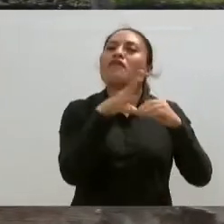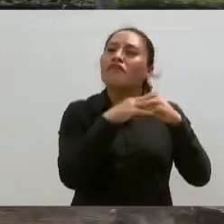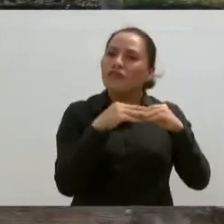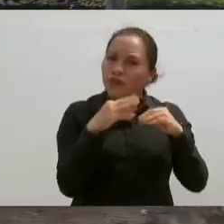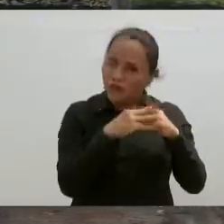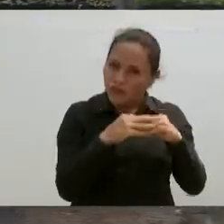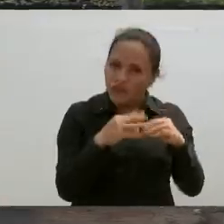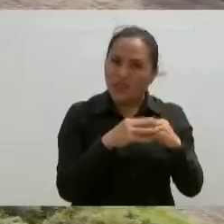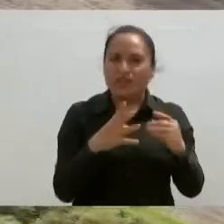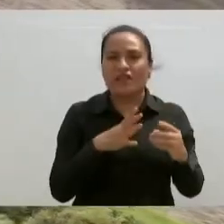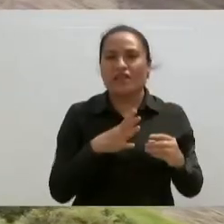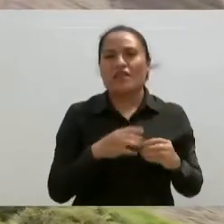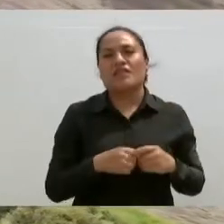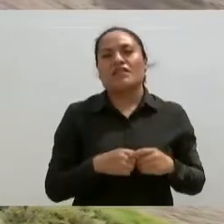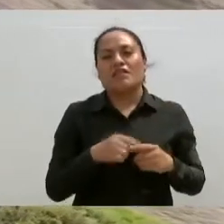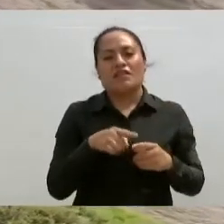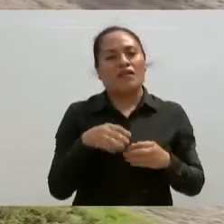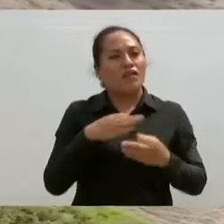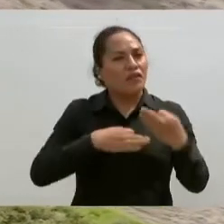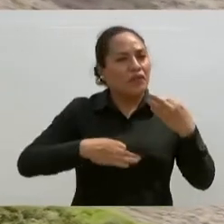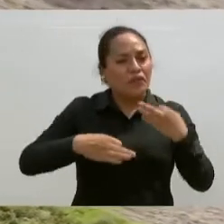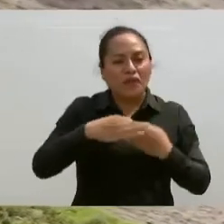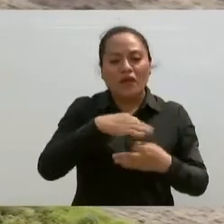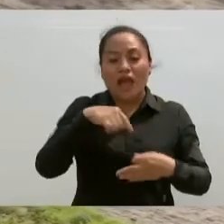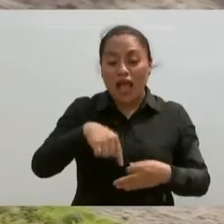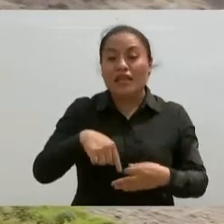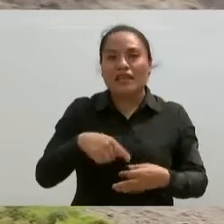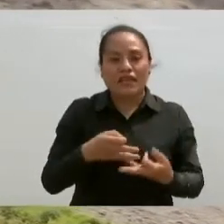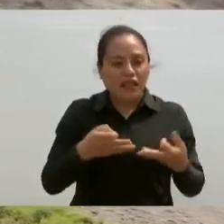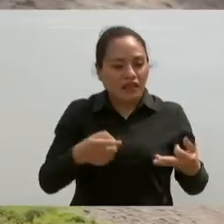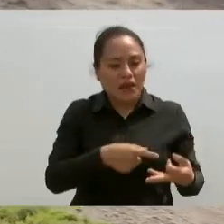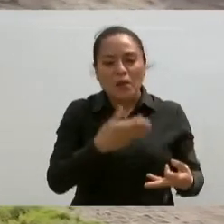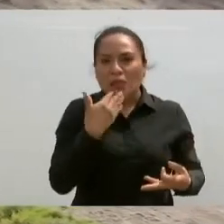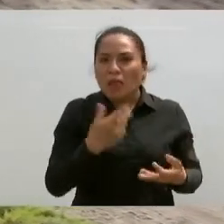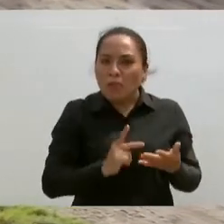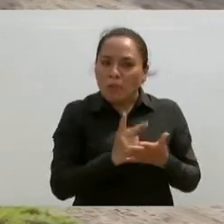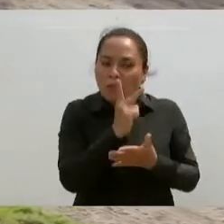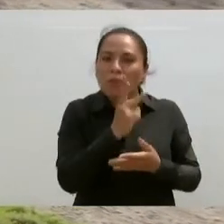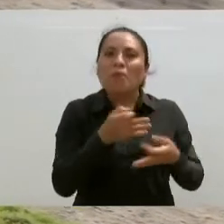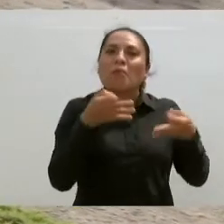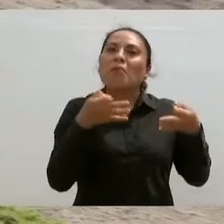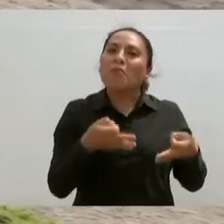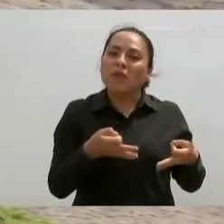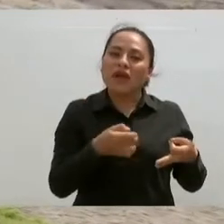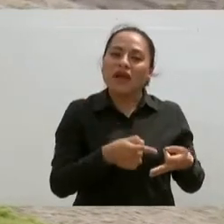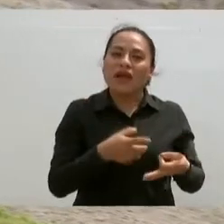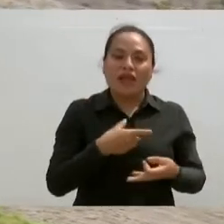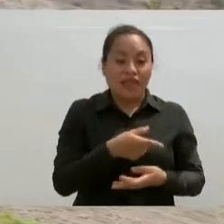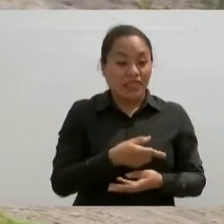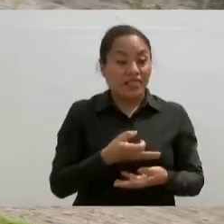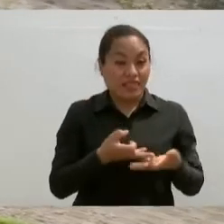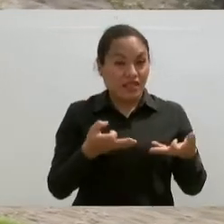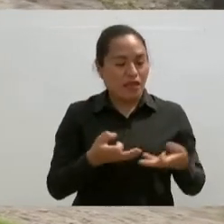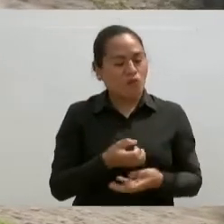frutales, todo lo que se da aquí, que es tierra pródiga,